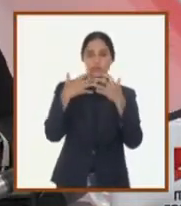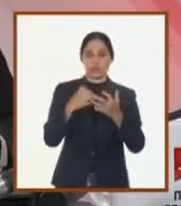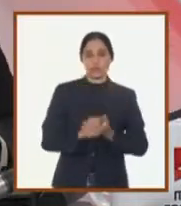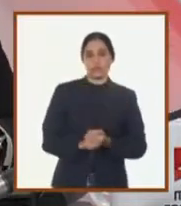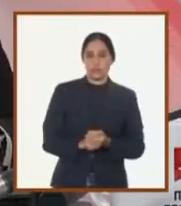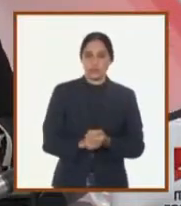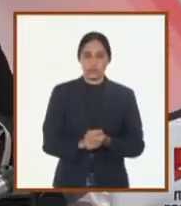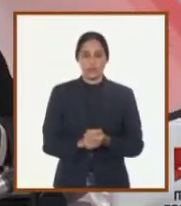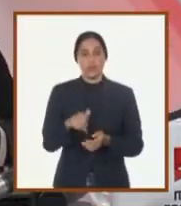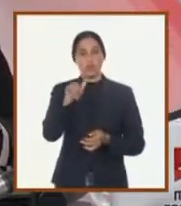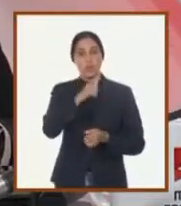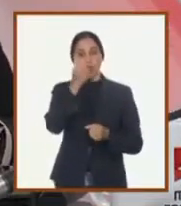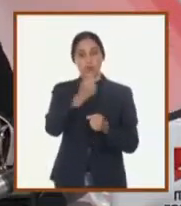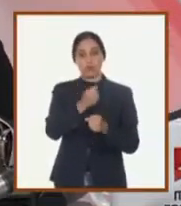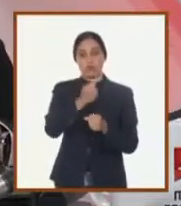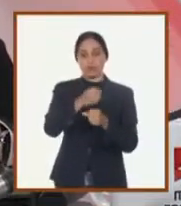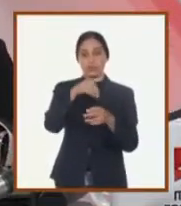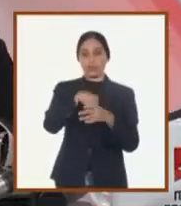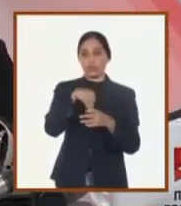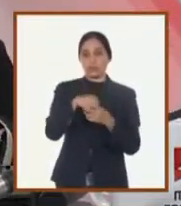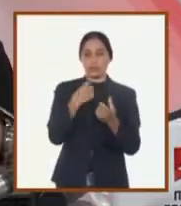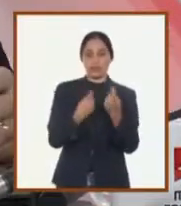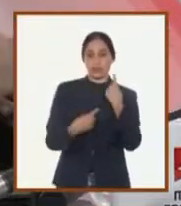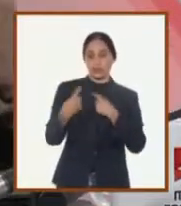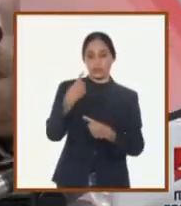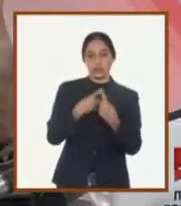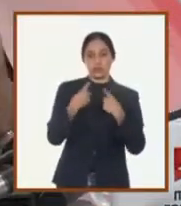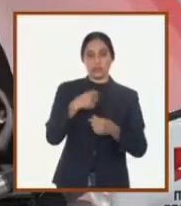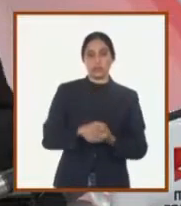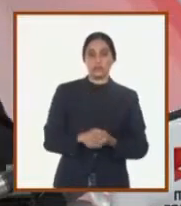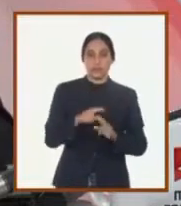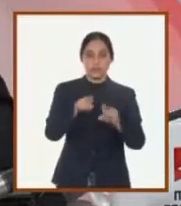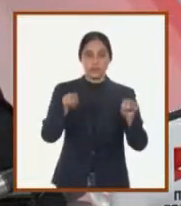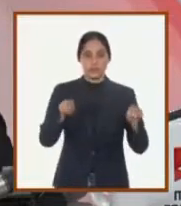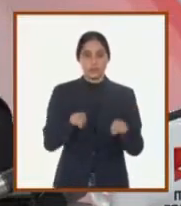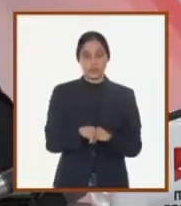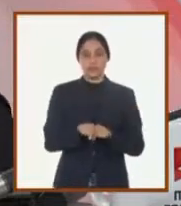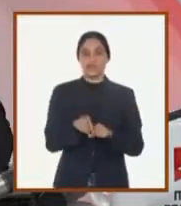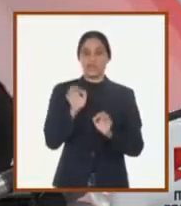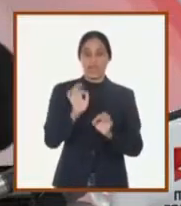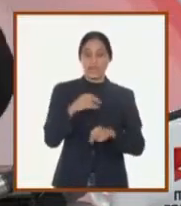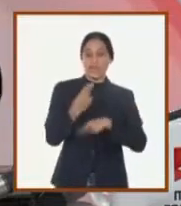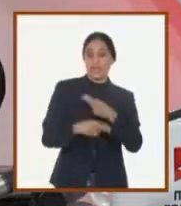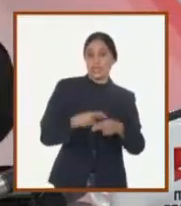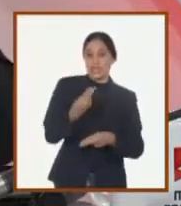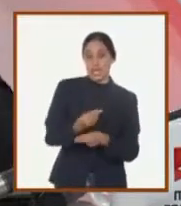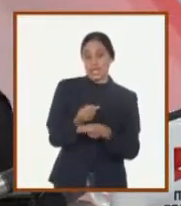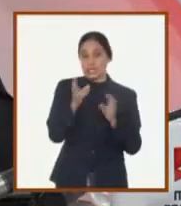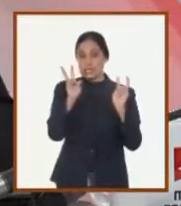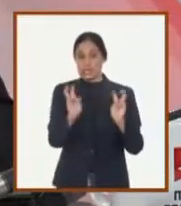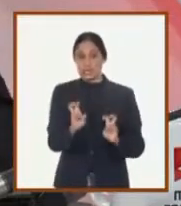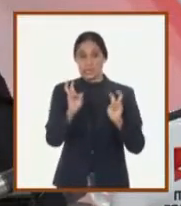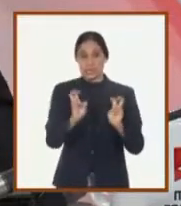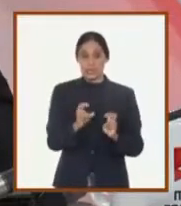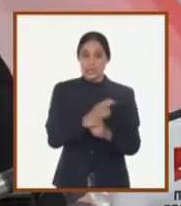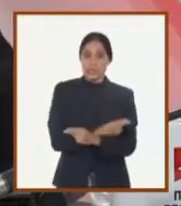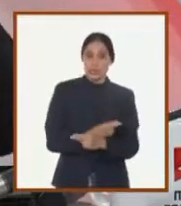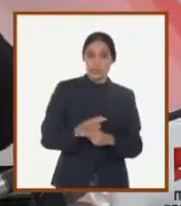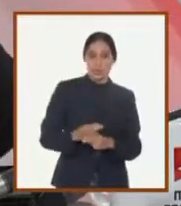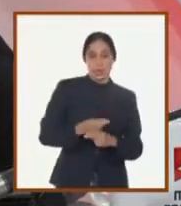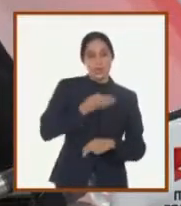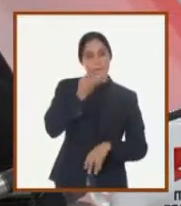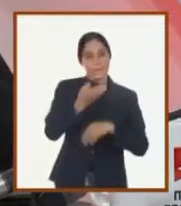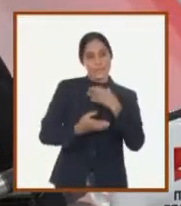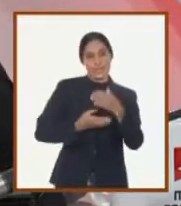supuesto también al trabajo a la intención cultural del trabajo de la oficina pero de lo que se hace allí en la oficina de asuntos históricos tendremos más detalles ahora en nuestra mesa